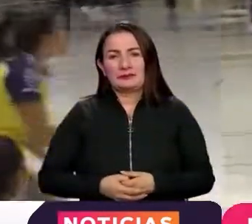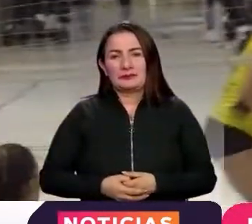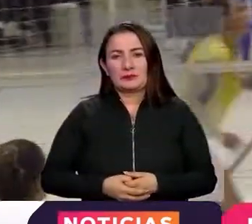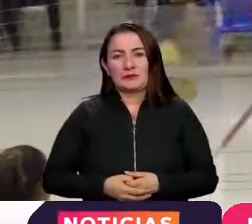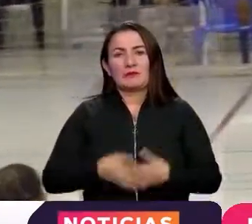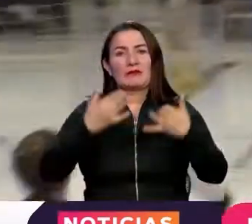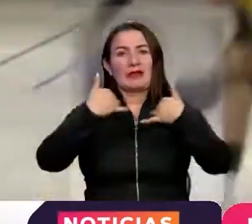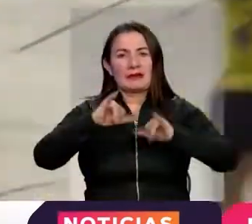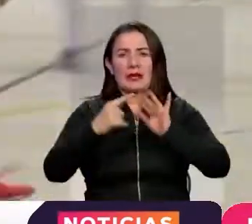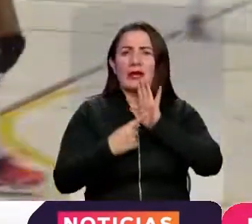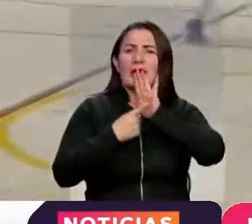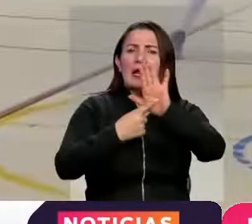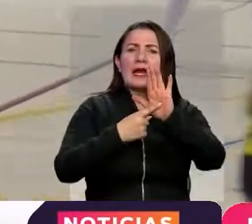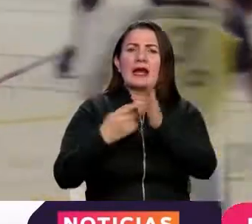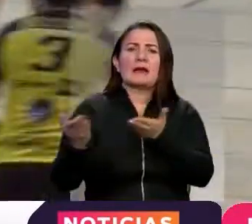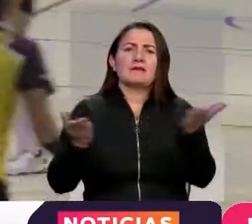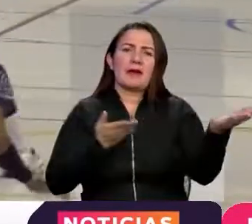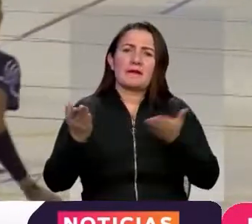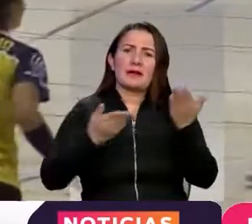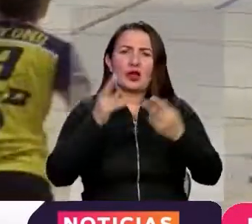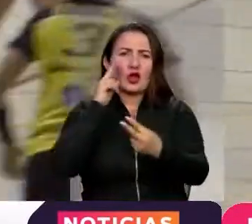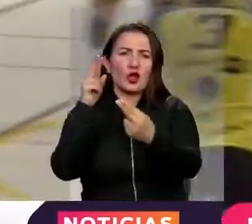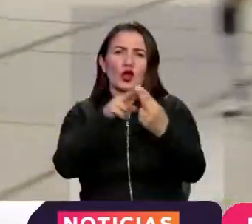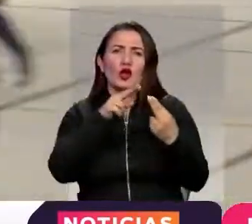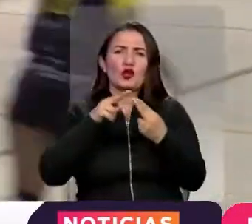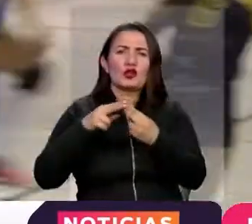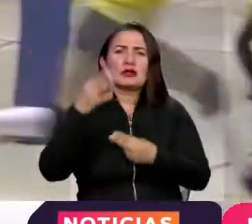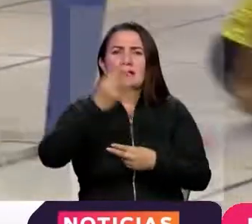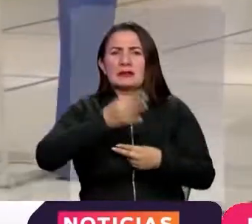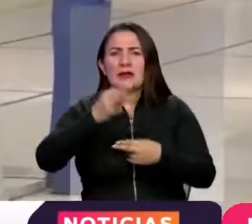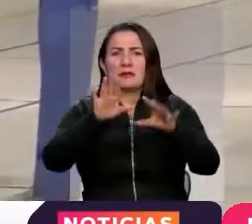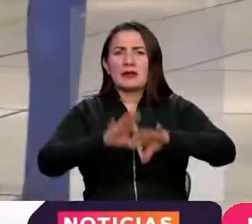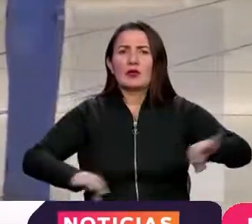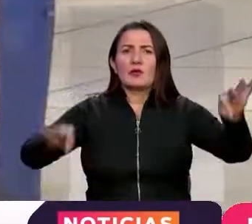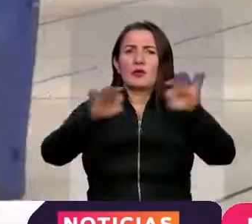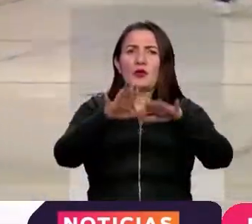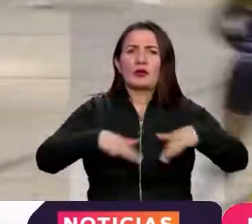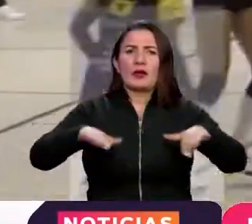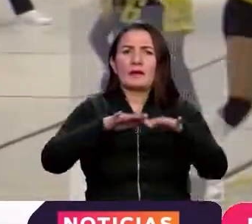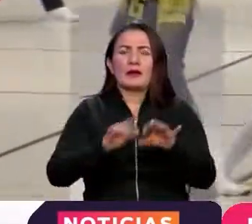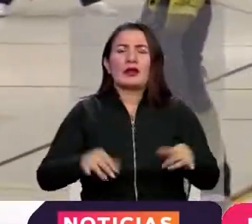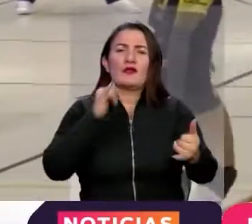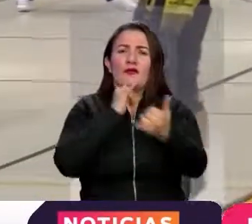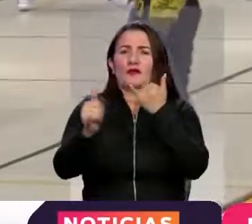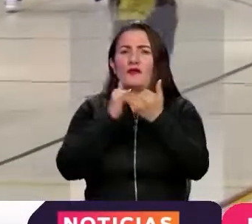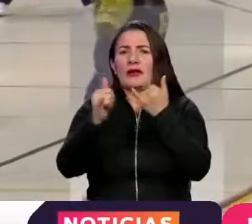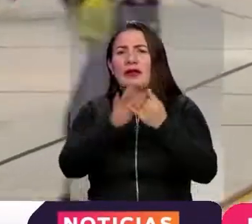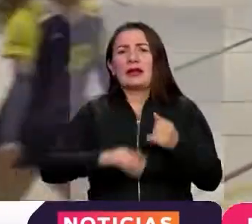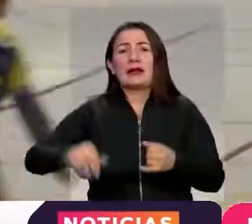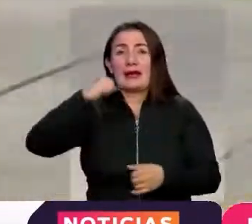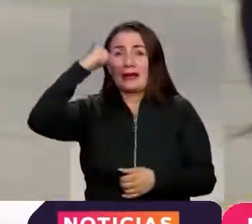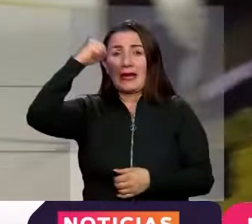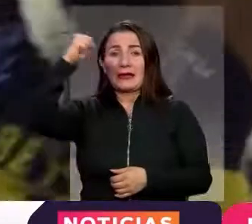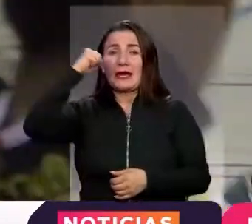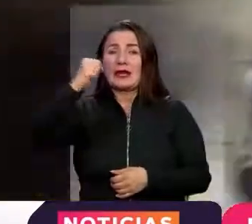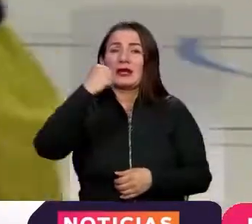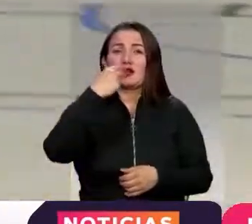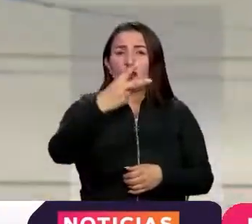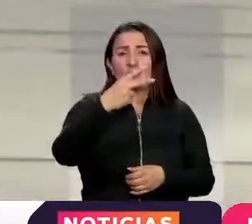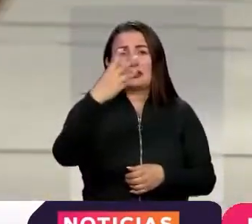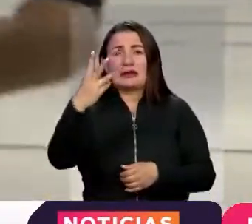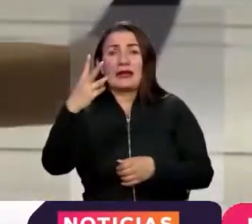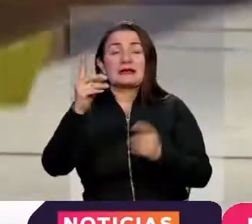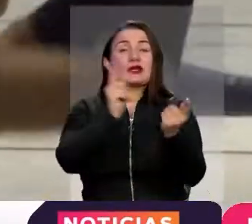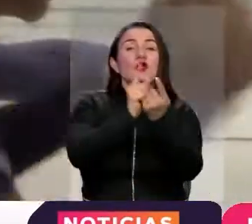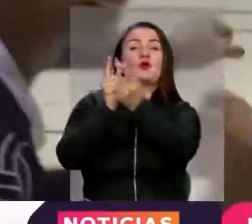habían enfrentado en la fase regular. Conocer al rival siempre será clave, y más en una final en la que la ganadora de 2 de 3